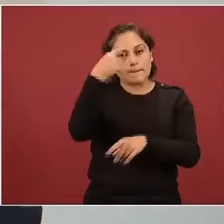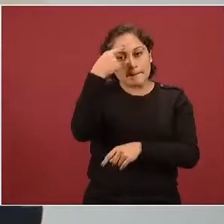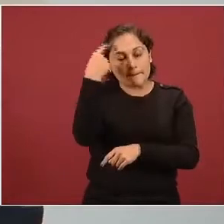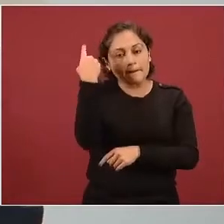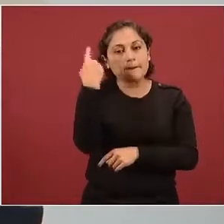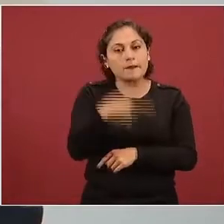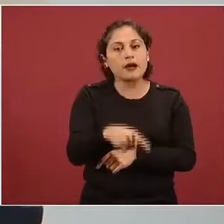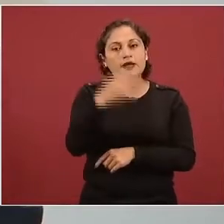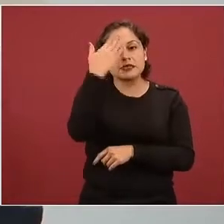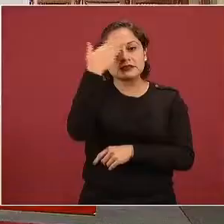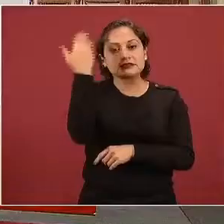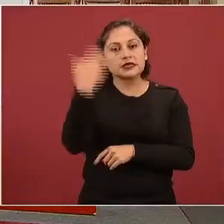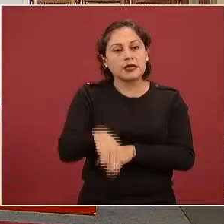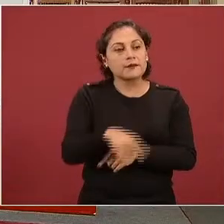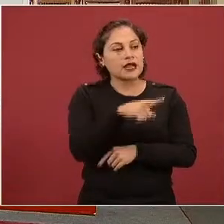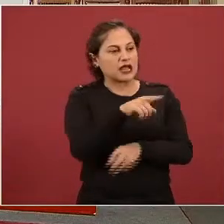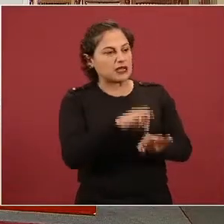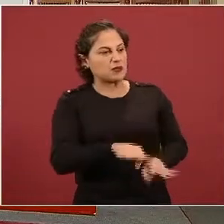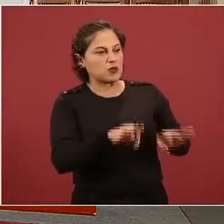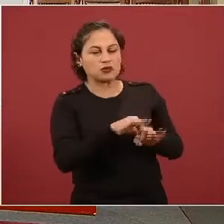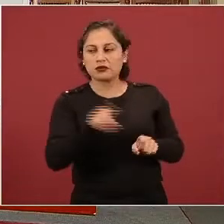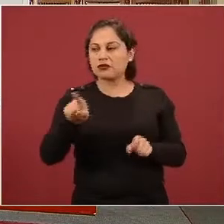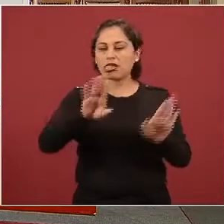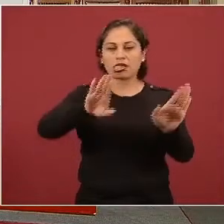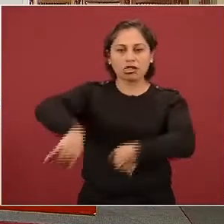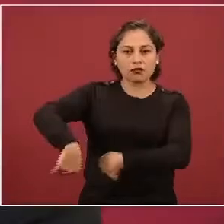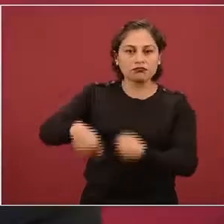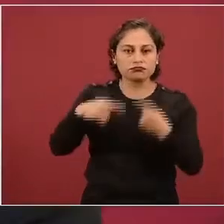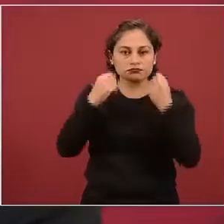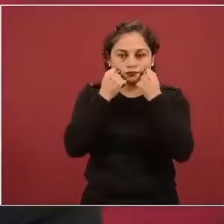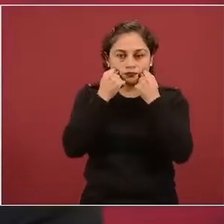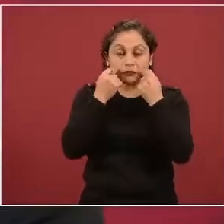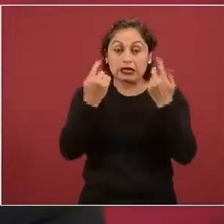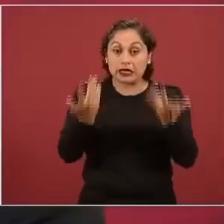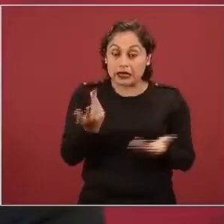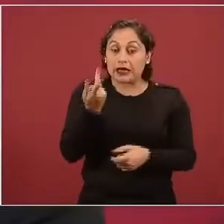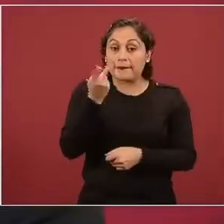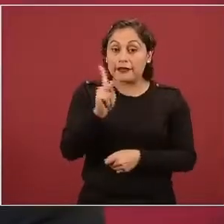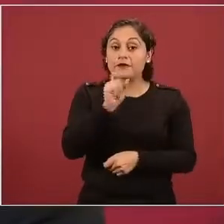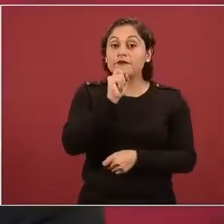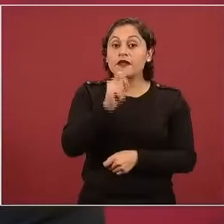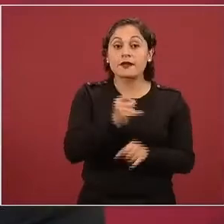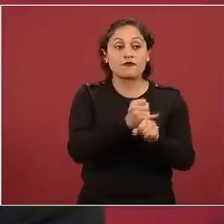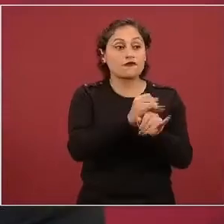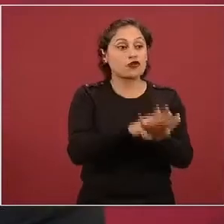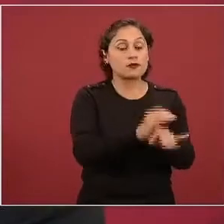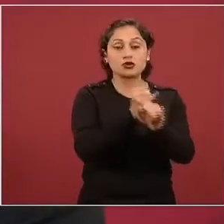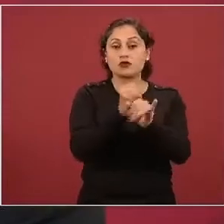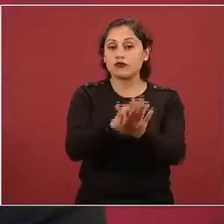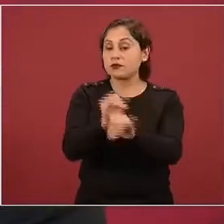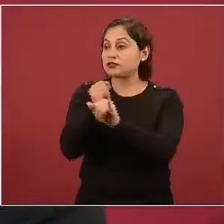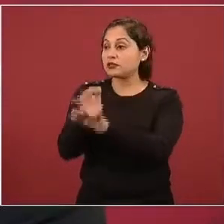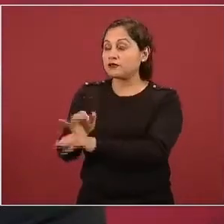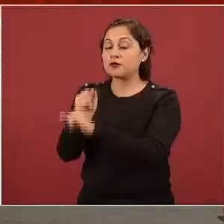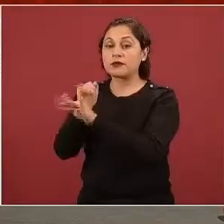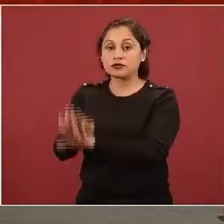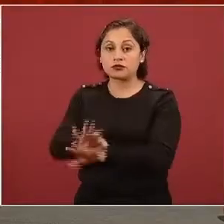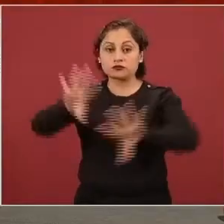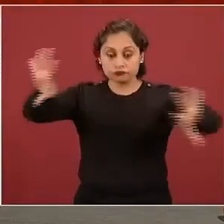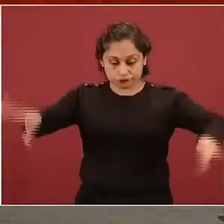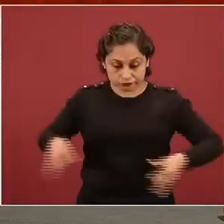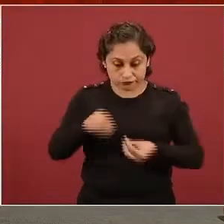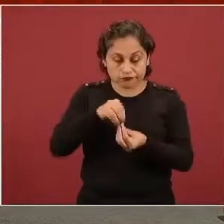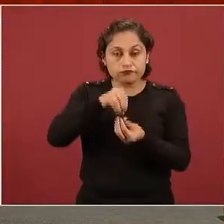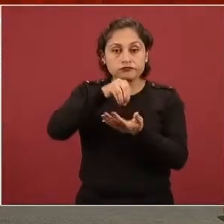no importante, y por encima de todo, de combinar muchos datos de información en una imagen general